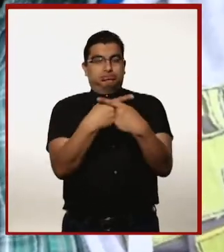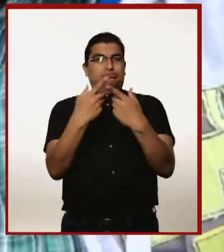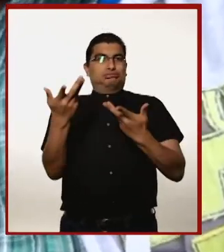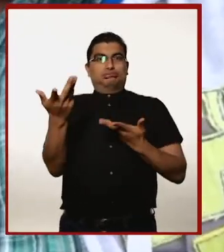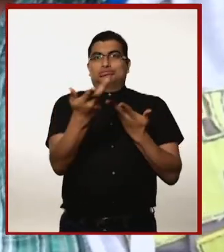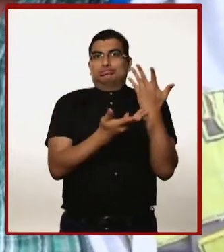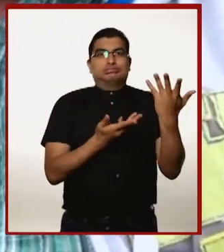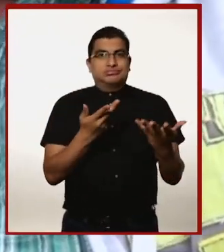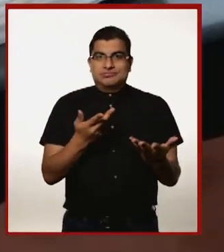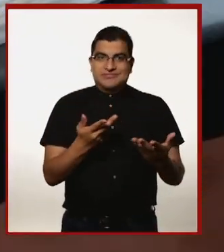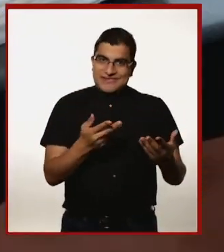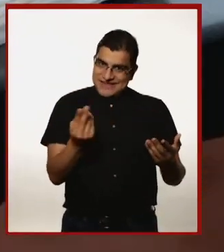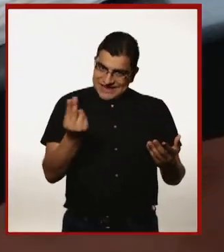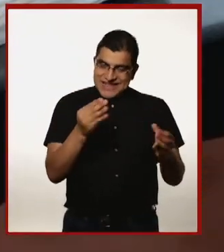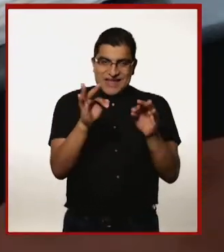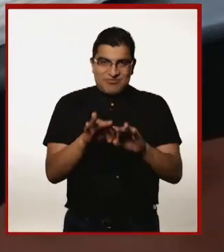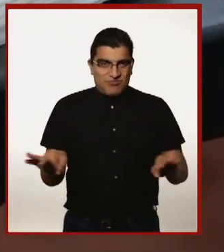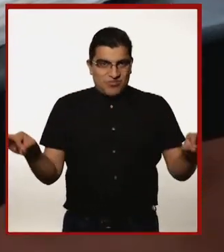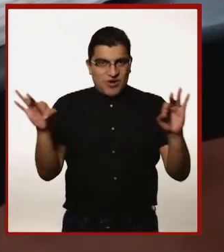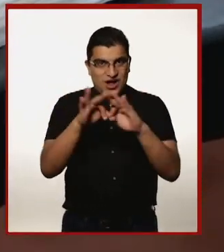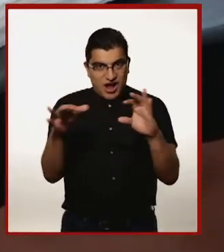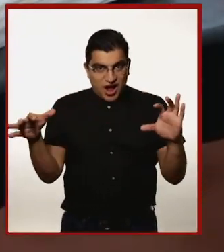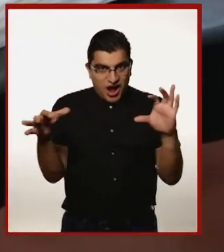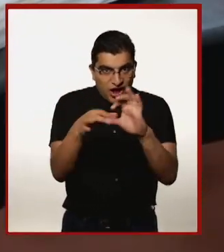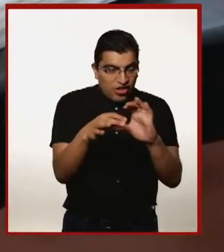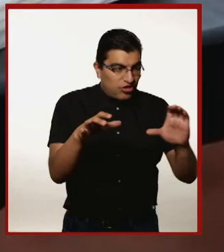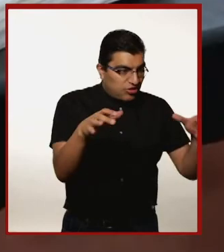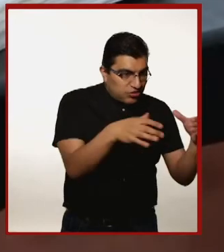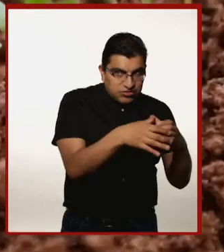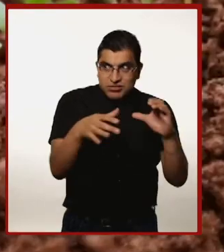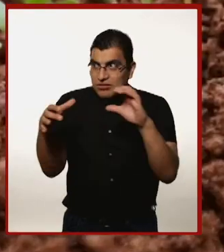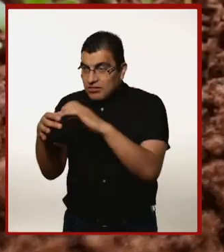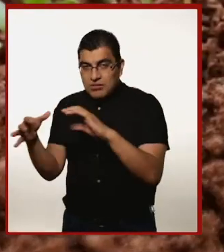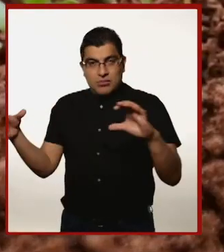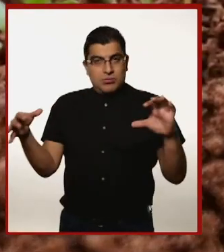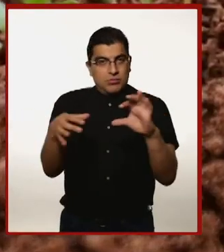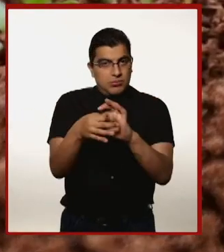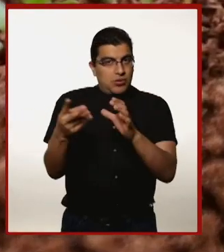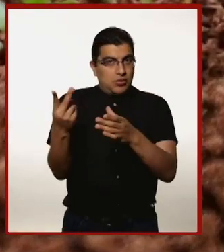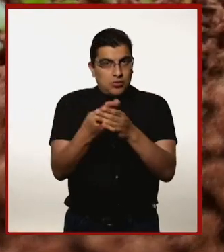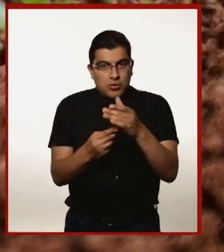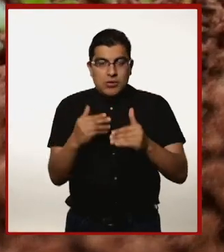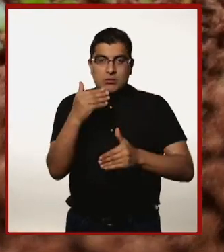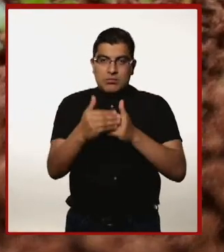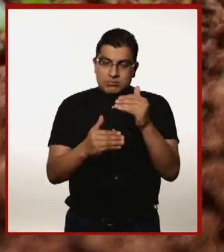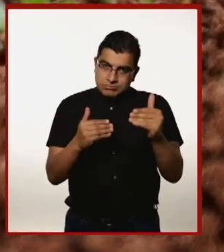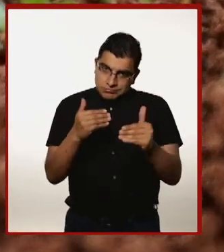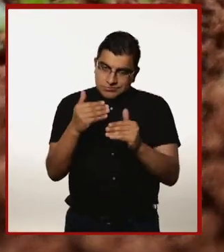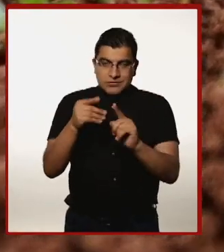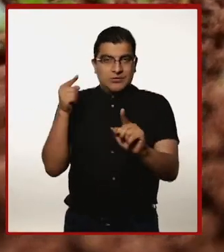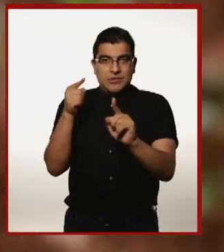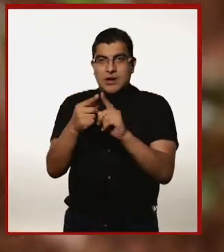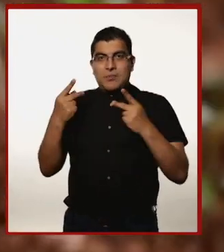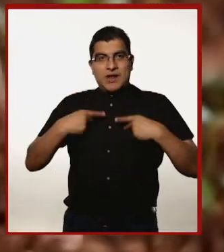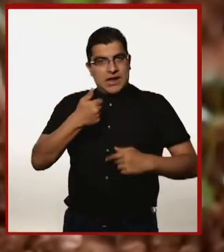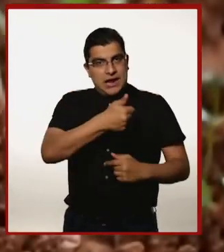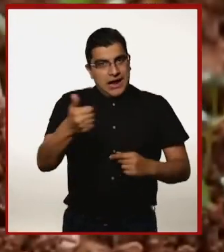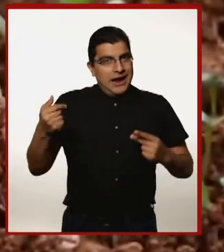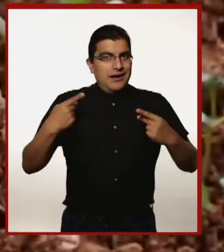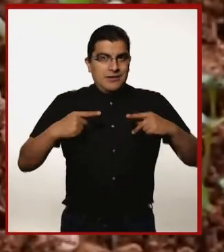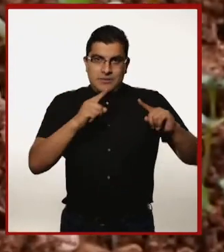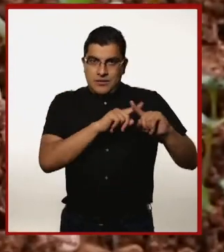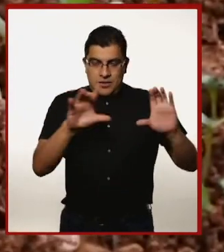un choque ahí que no nos permite. Lo idóneo es que podamos tener justo esa vinculación de manera que vayamos construyéndonos